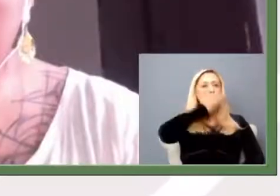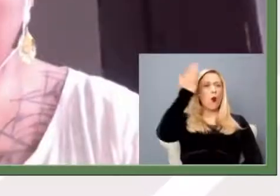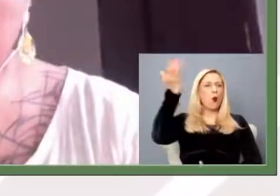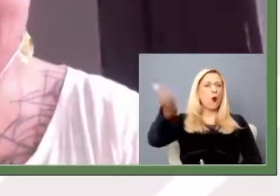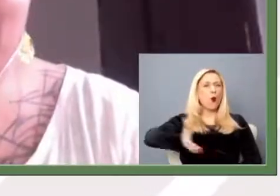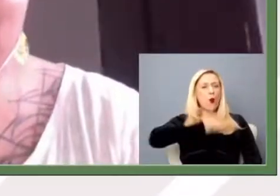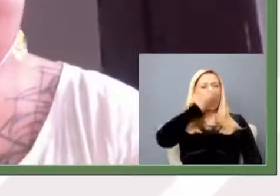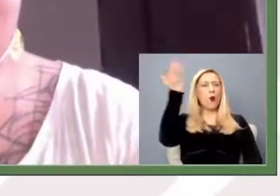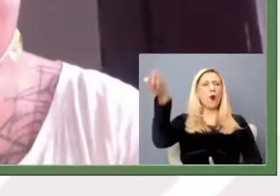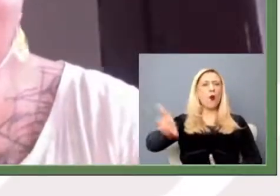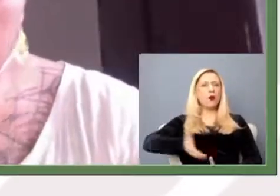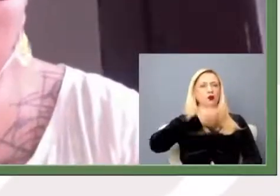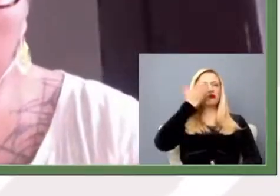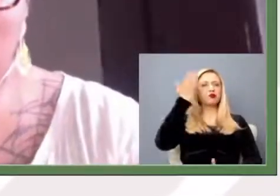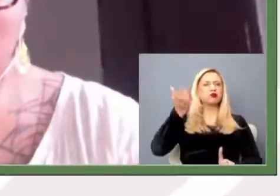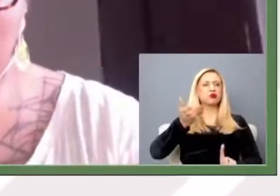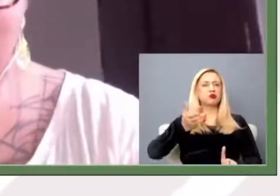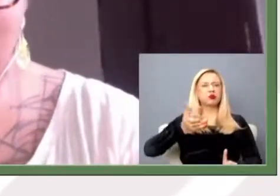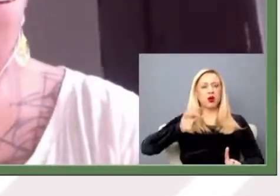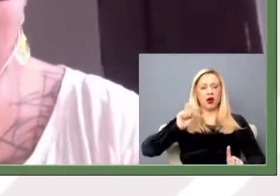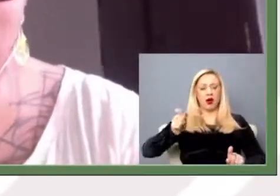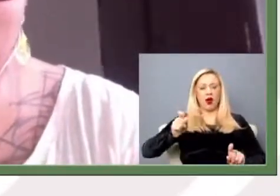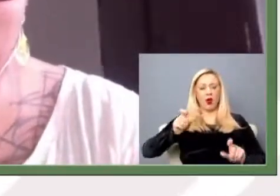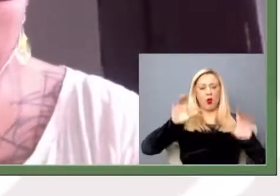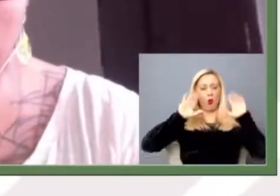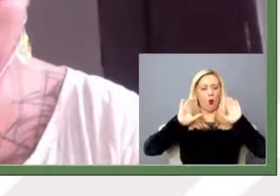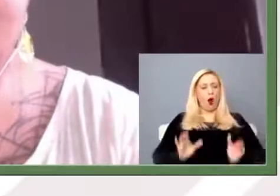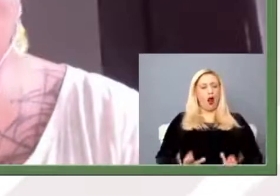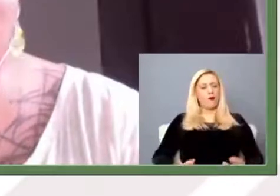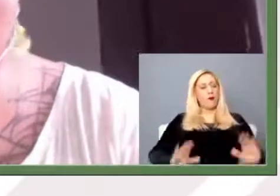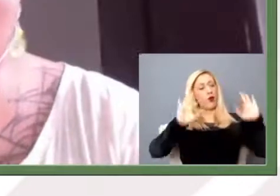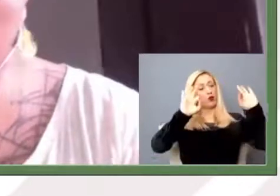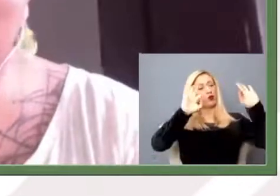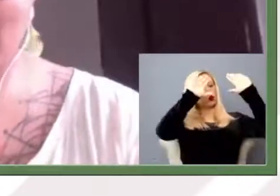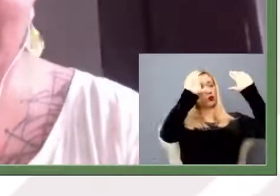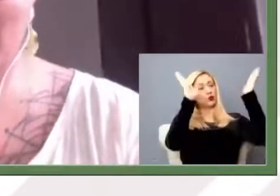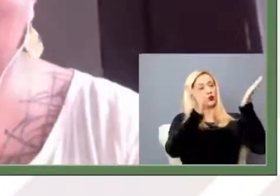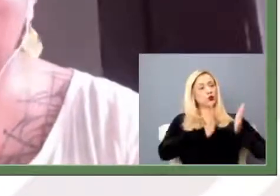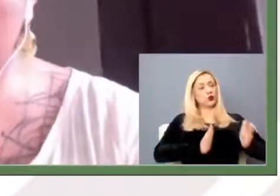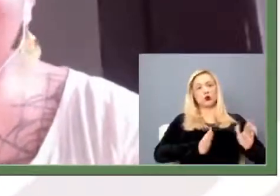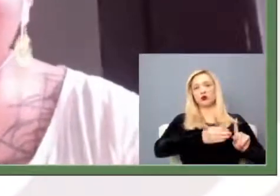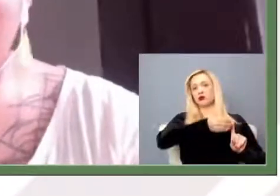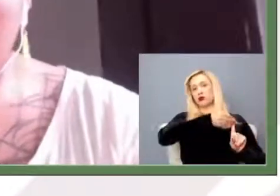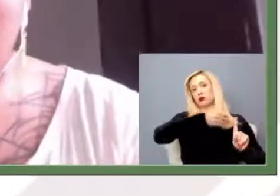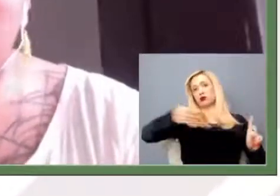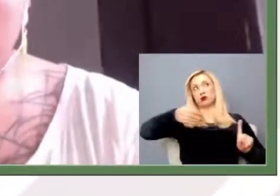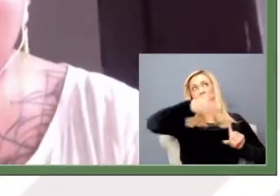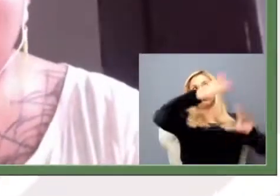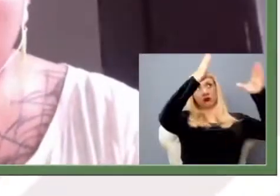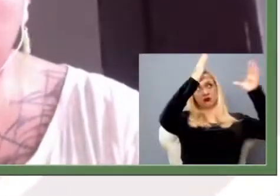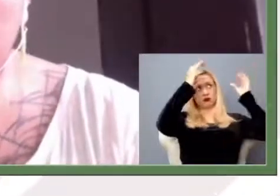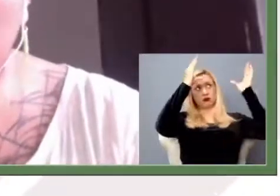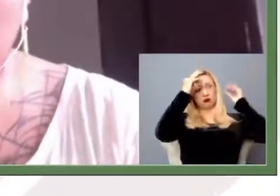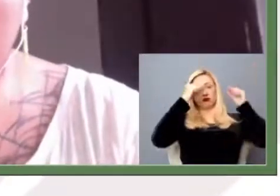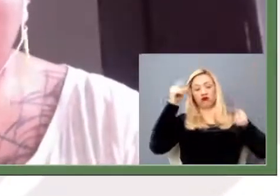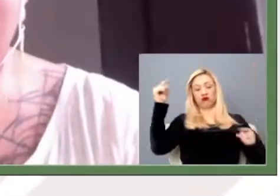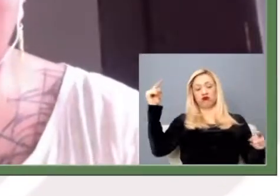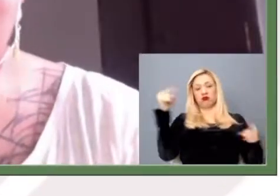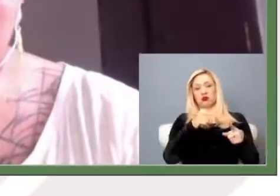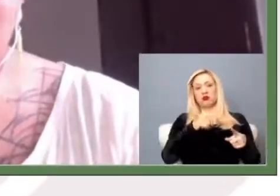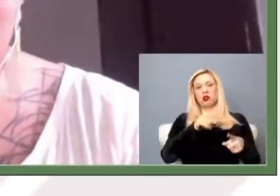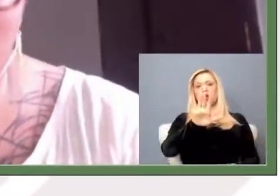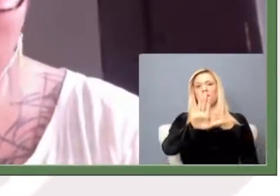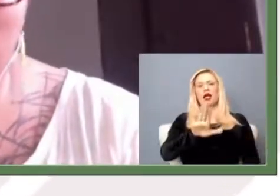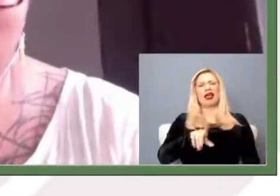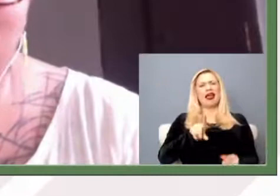esta normativización del cuerpo, que al final de cuentas es una regulación que nos hacen, pues tiene que ver mucho con quién